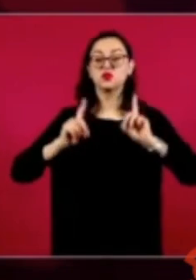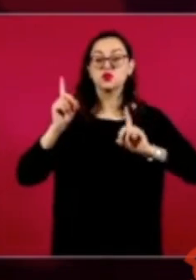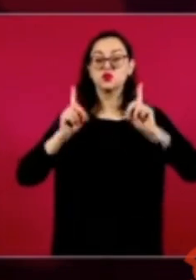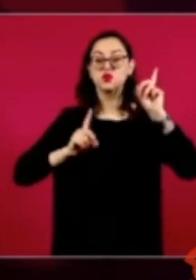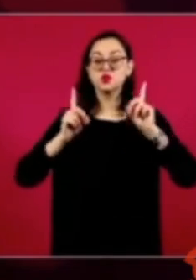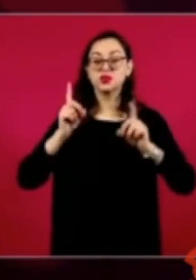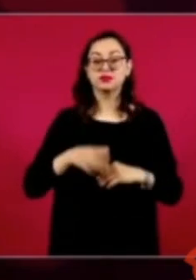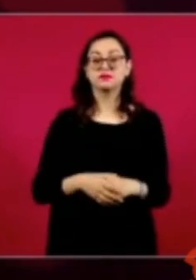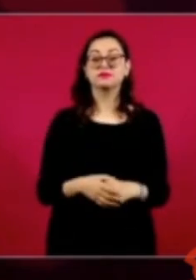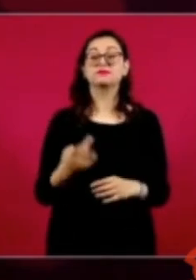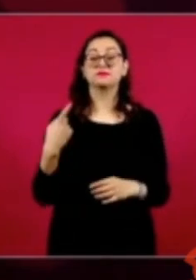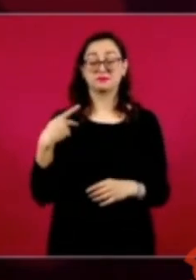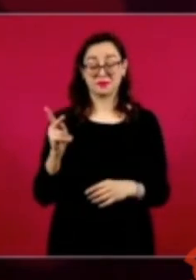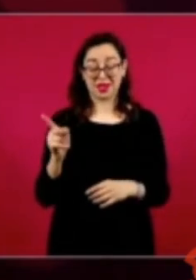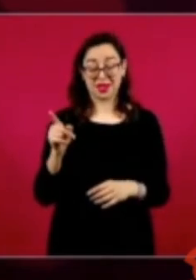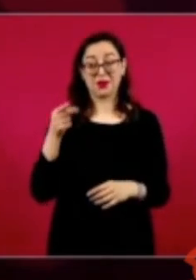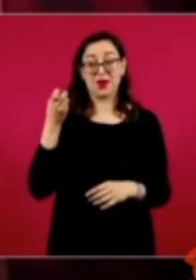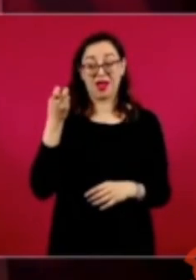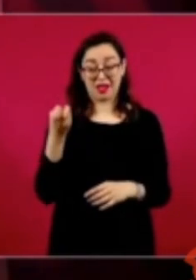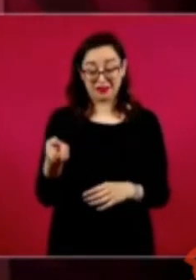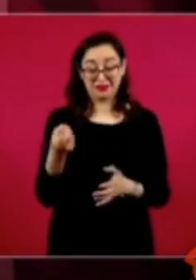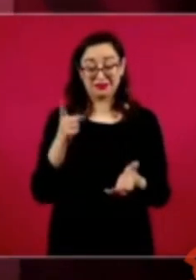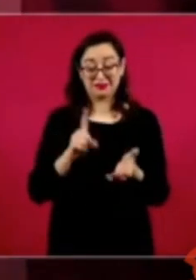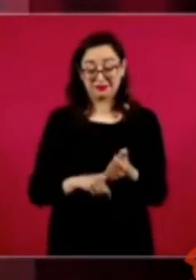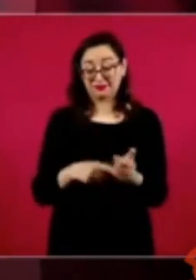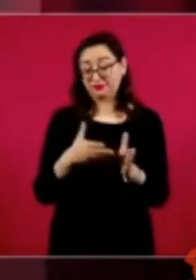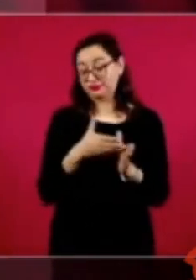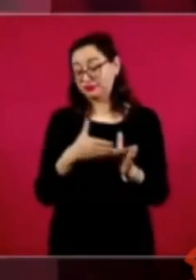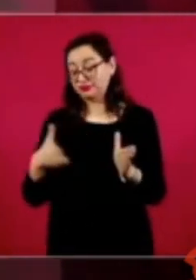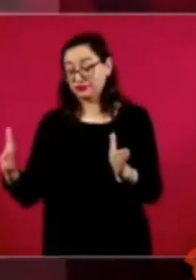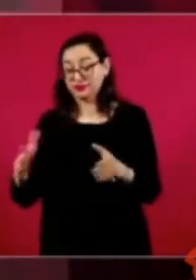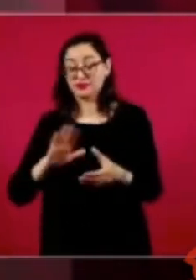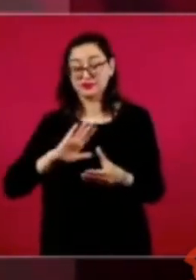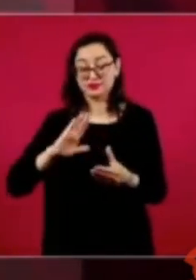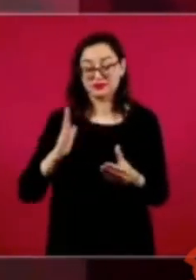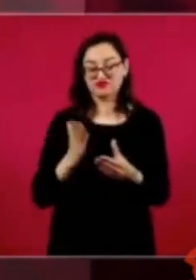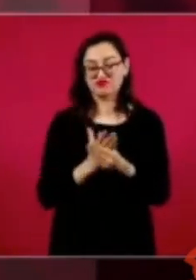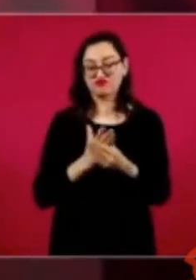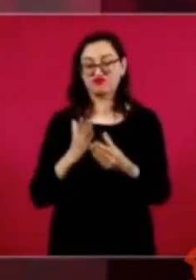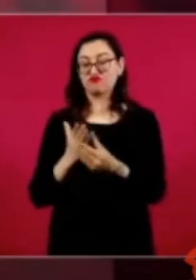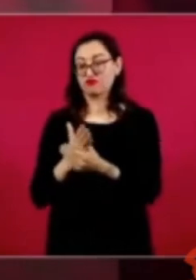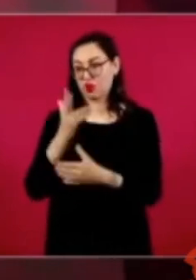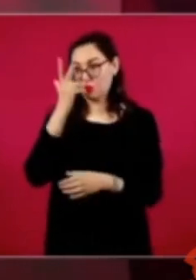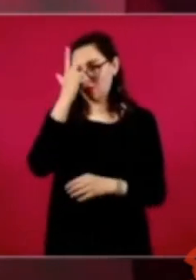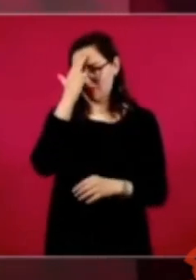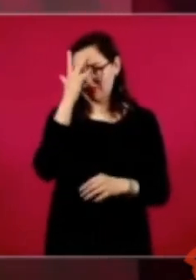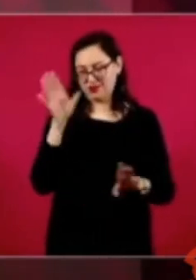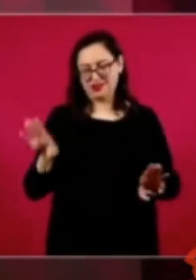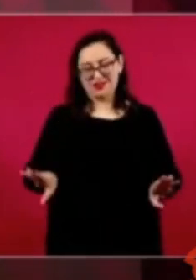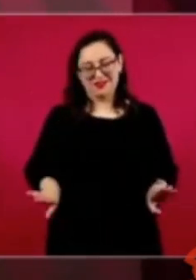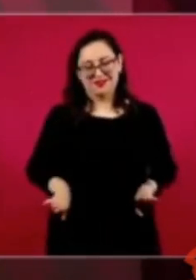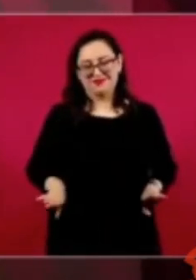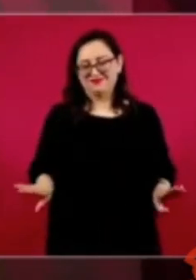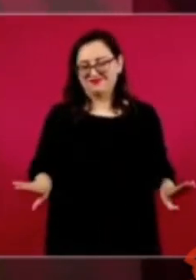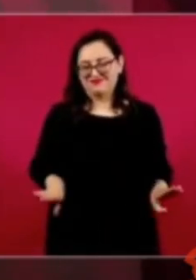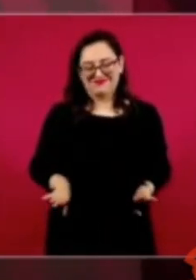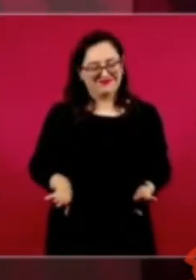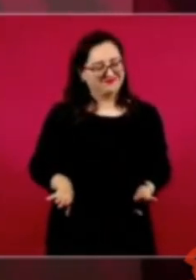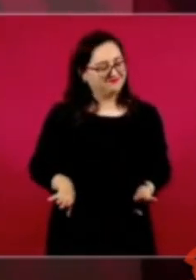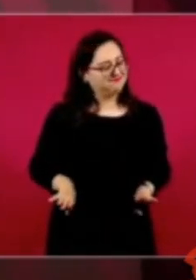esto para los jóvenes, de lo que fue el régimen político